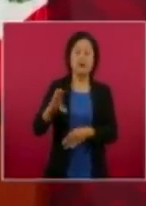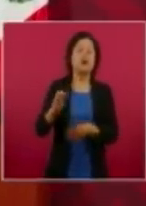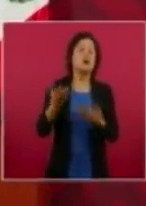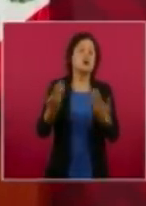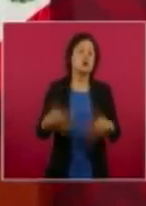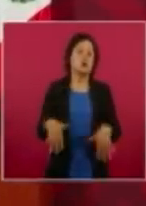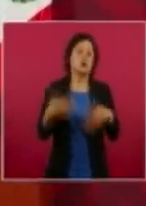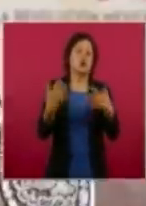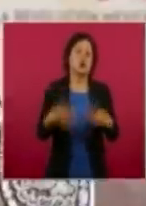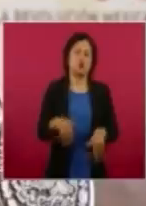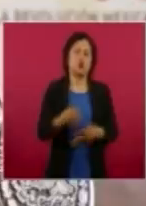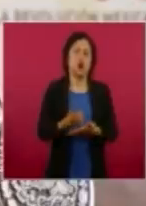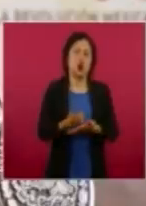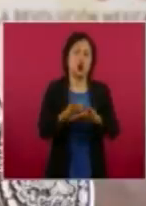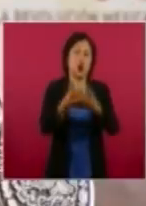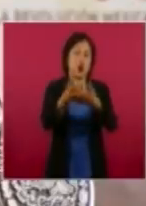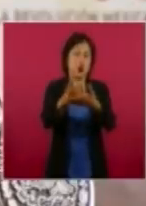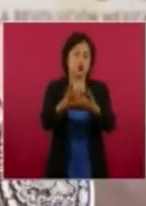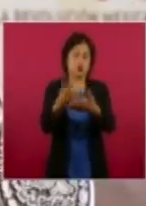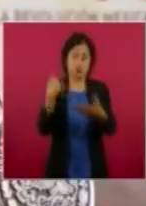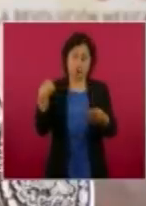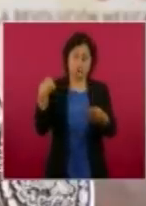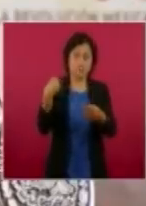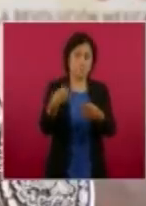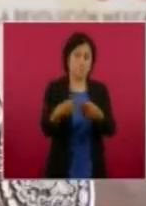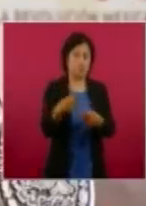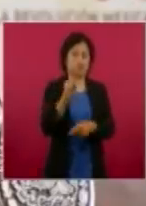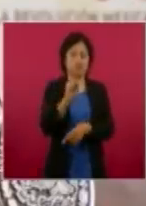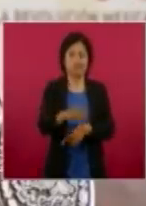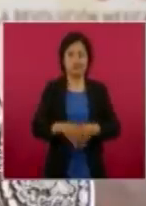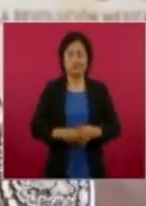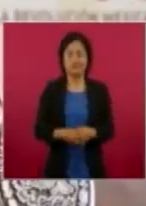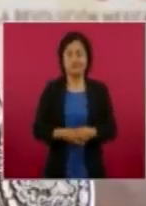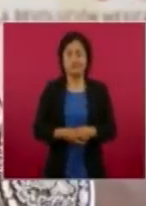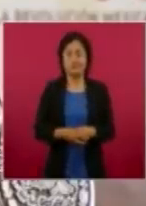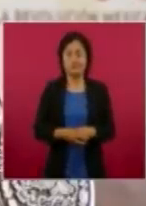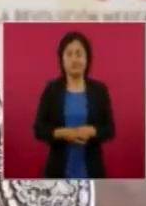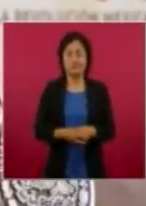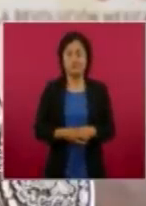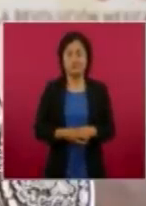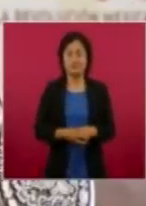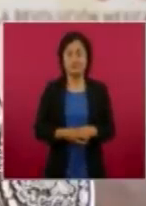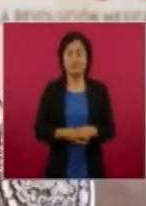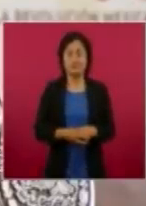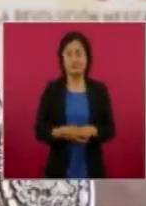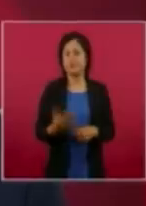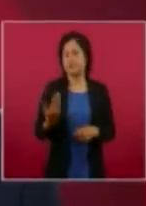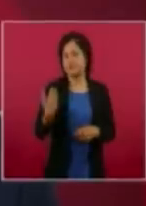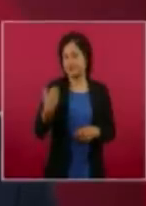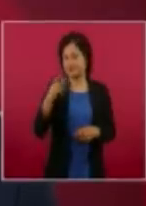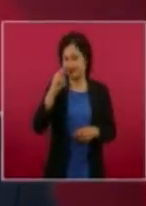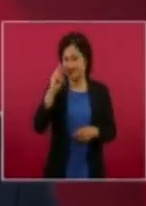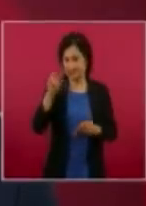Unidos eso no es aceptable porque Estados Unidos está acostumbrado a